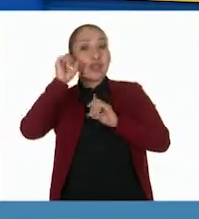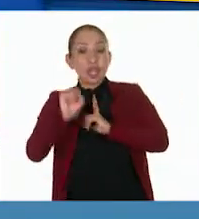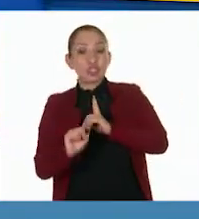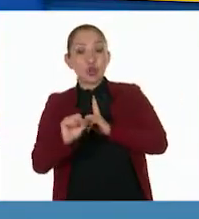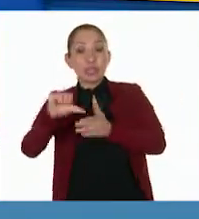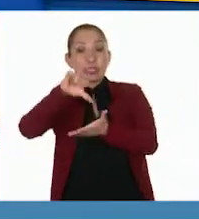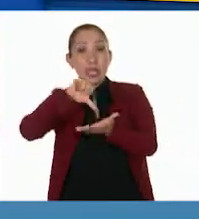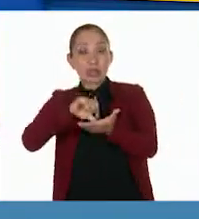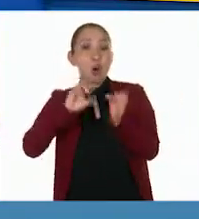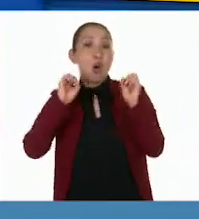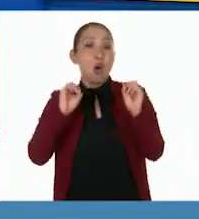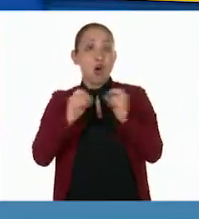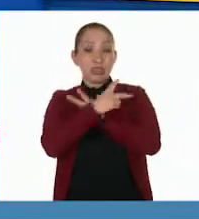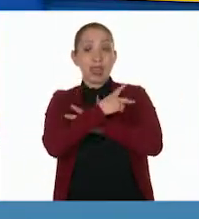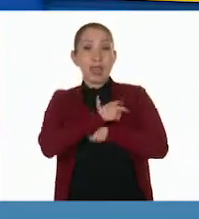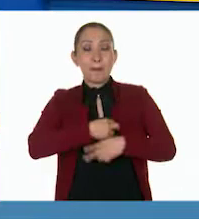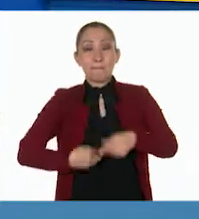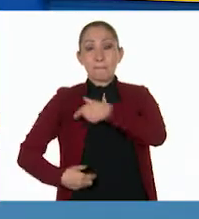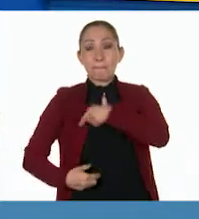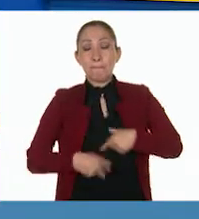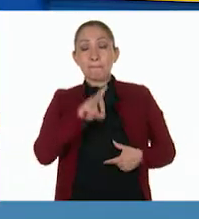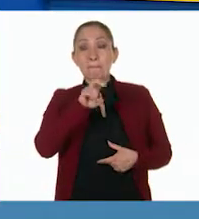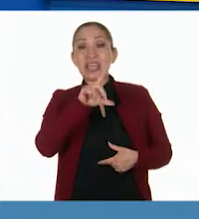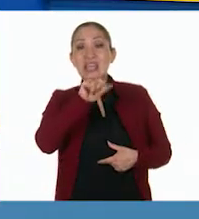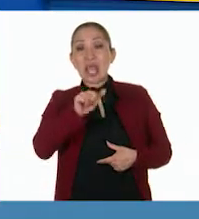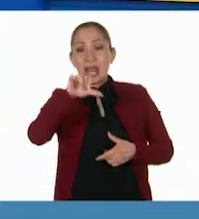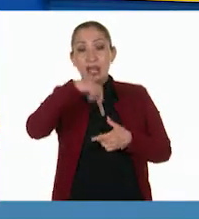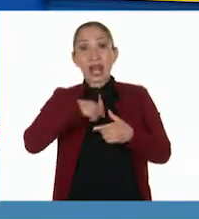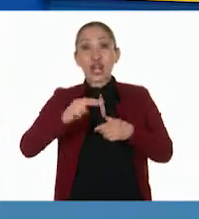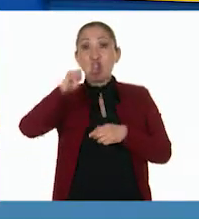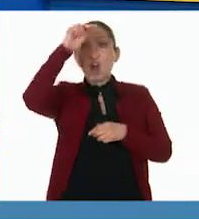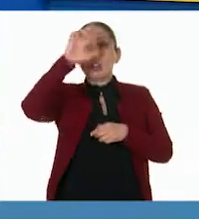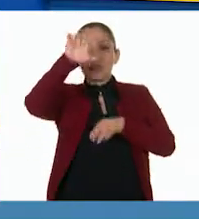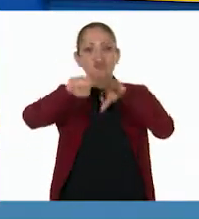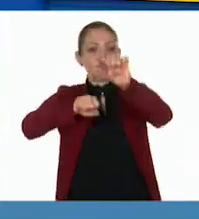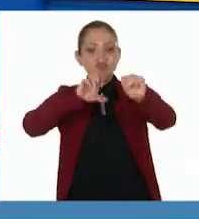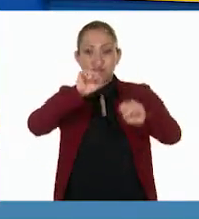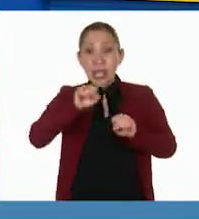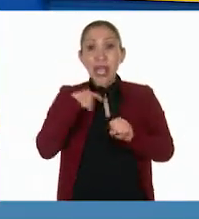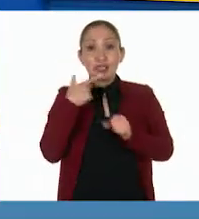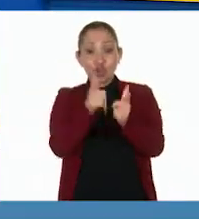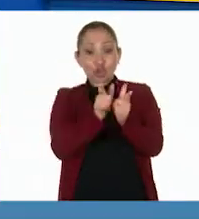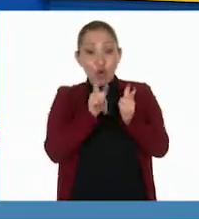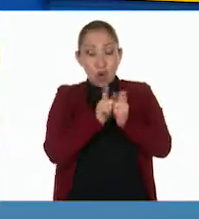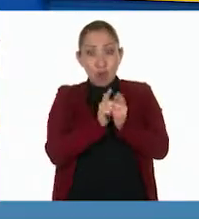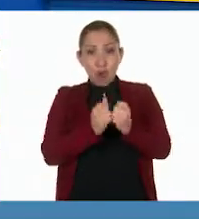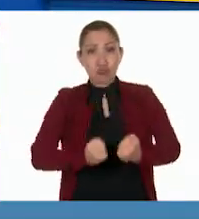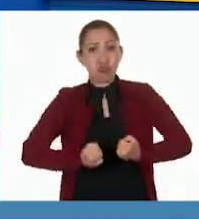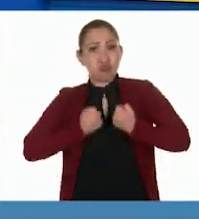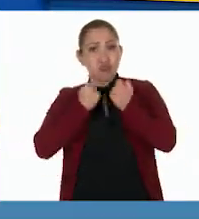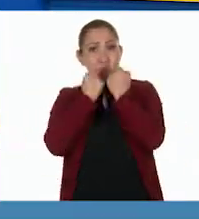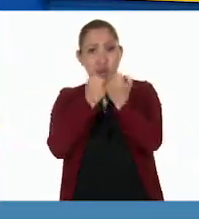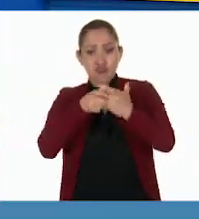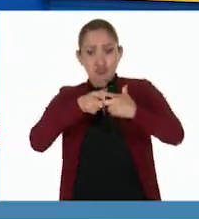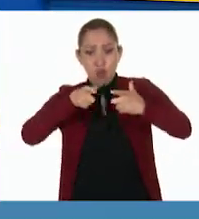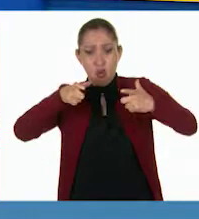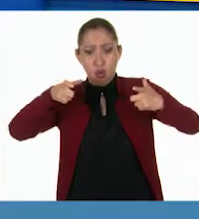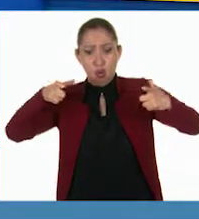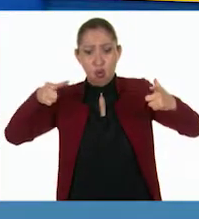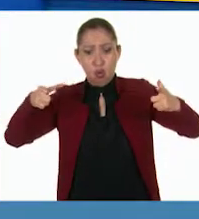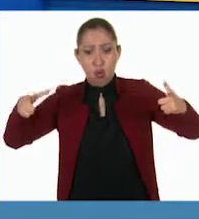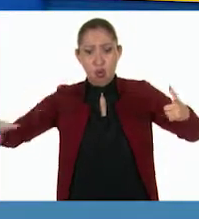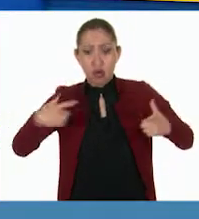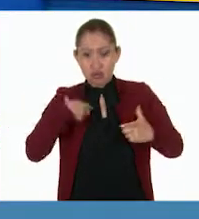en el centro o los villistas en el norte, por ejemplo. Y en un momento dado, estos movimientos llegaron a ser tan grandes y a tener una estructura